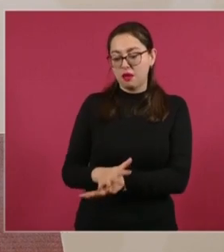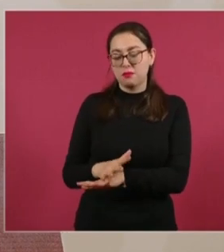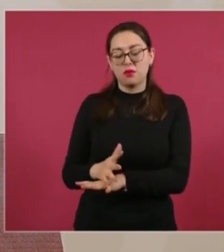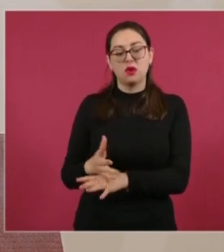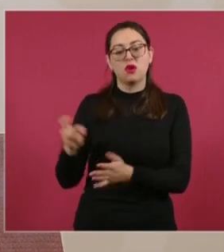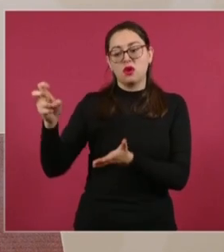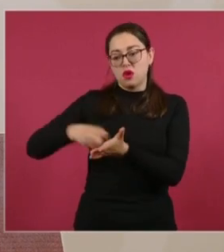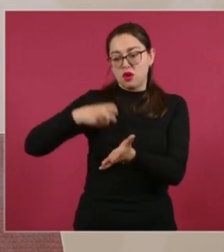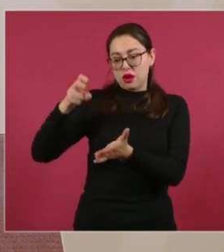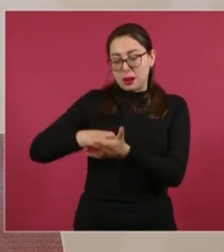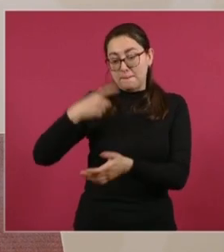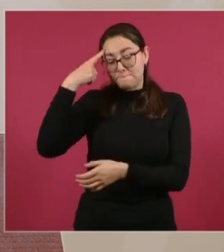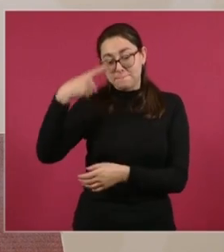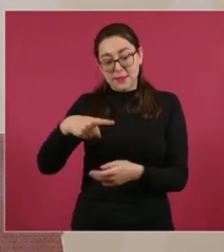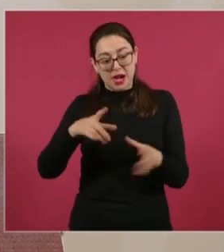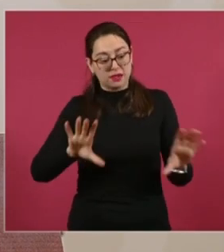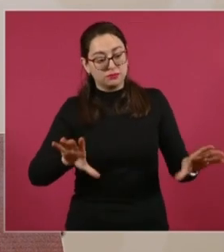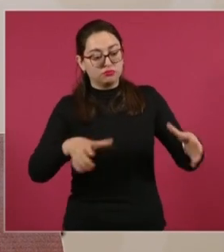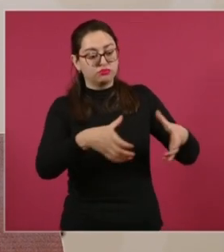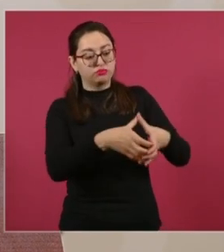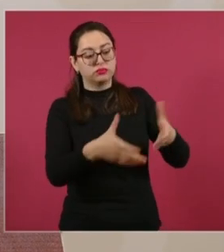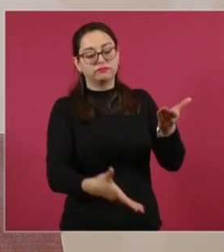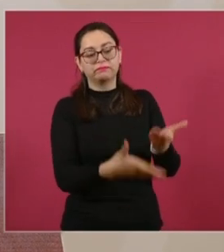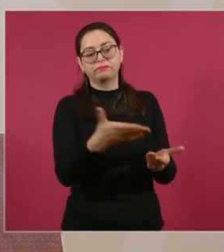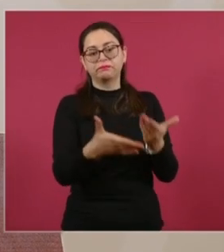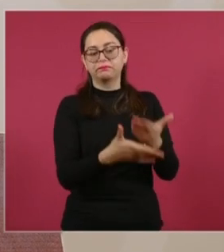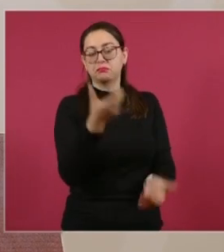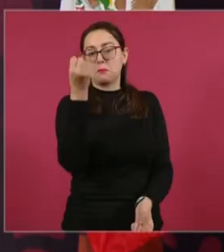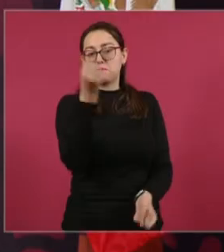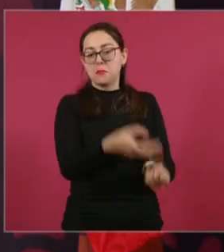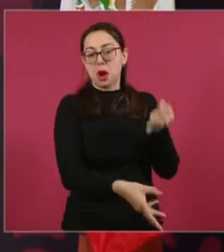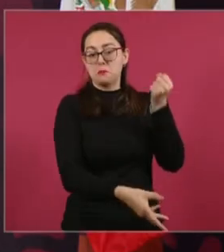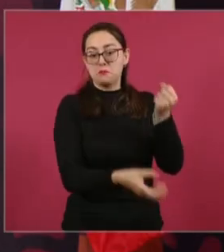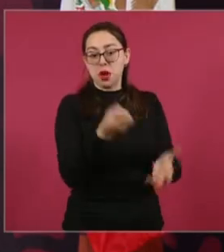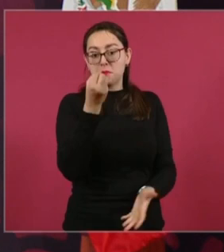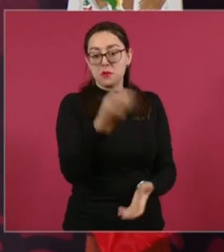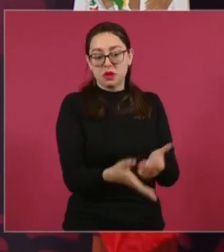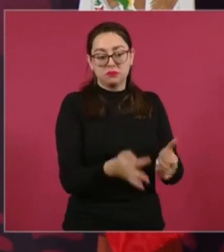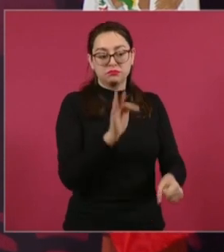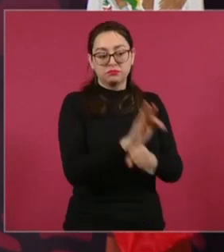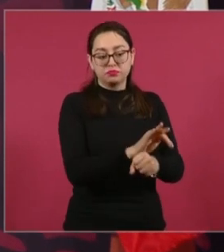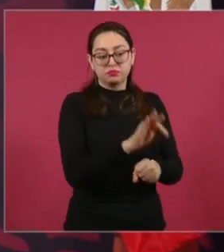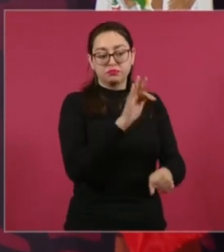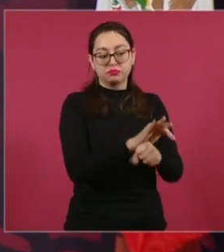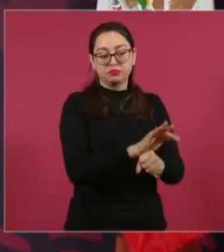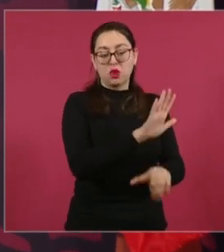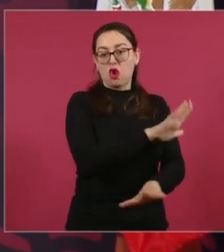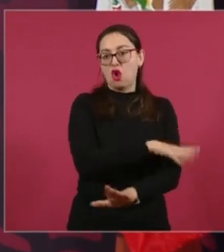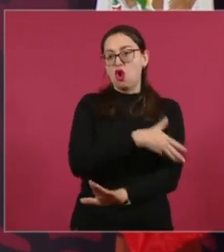de una minoría y siempre reformas antipopulares,